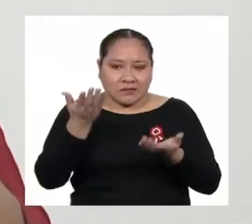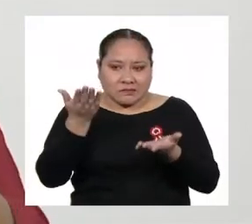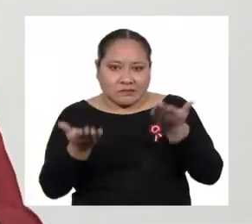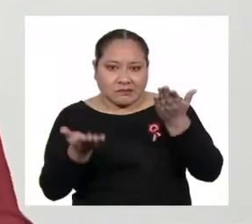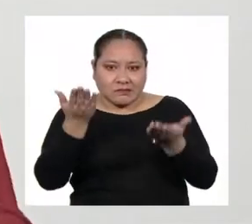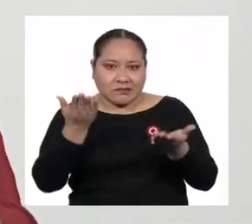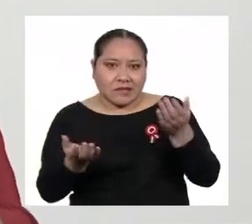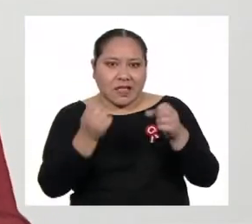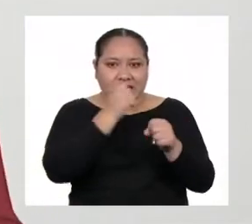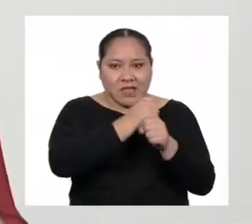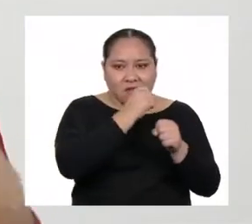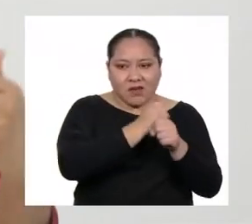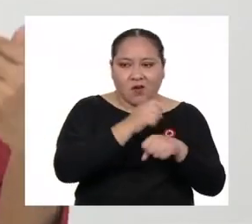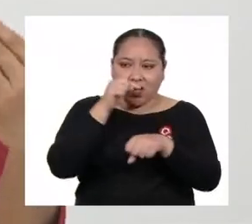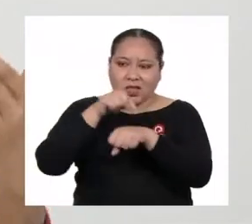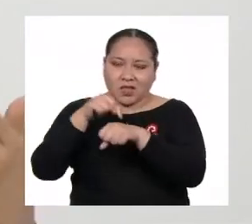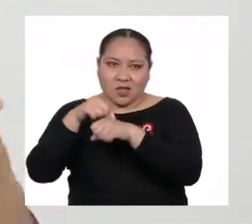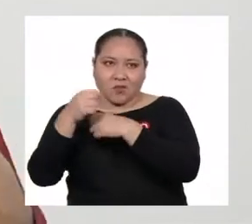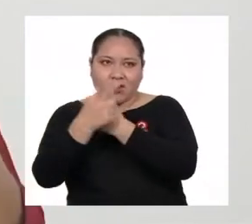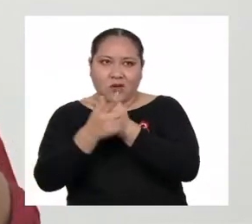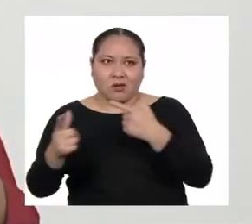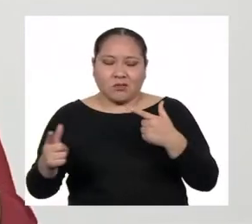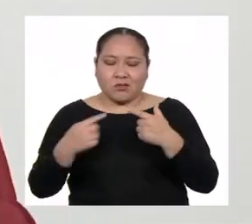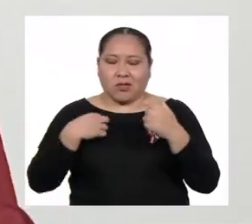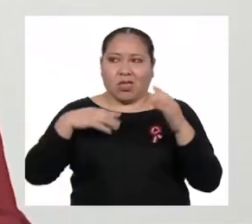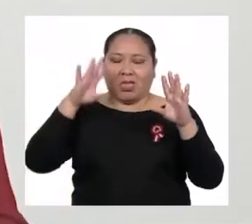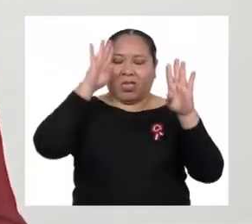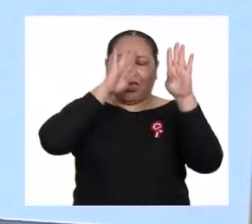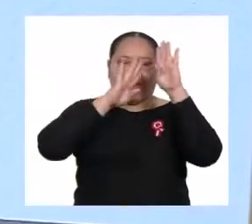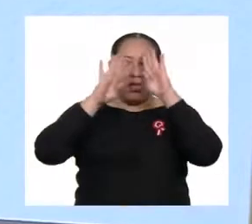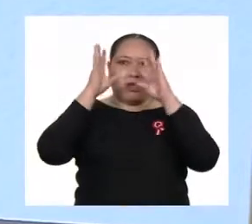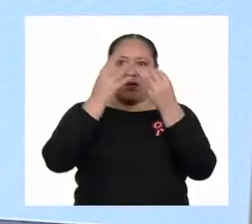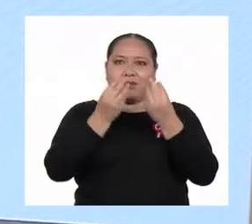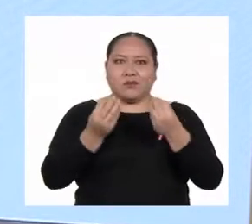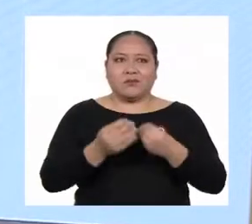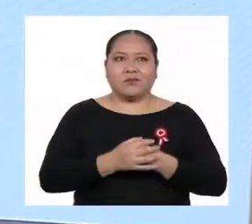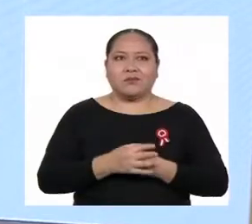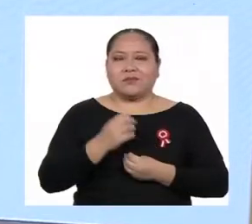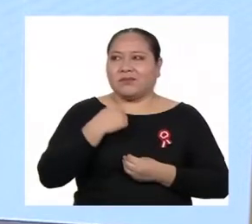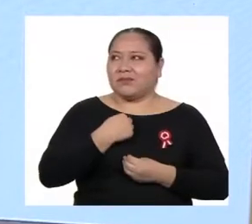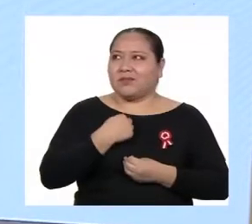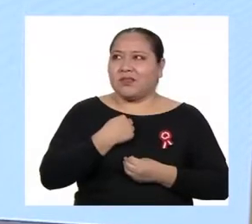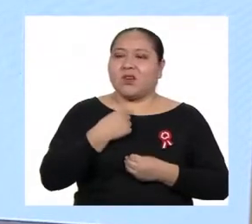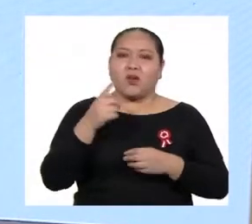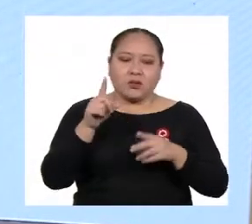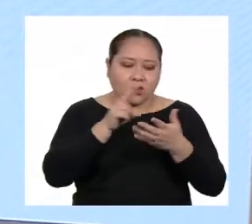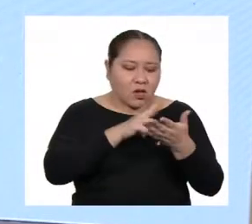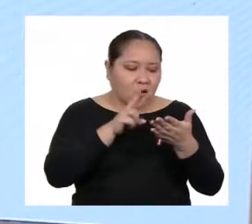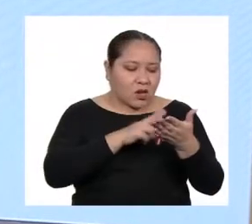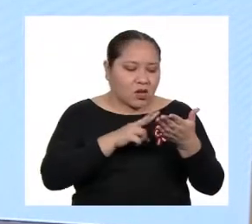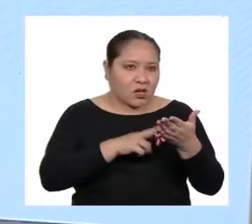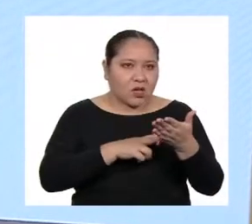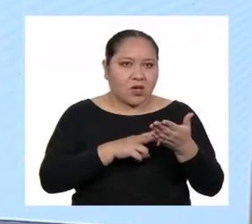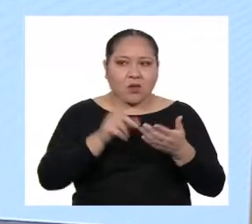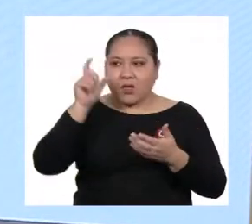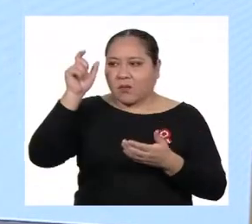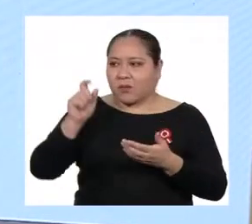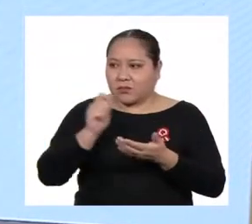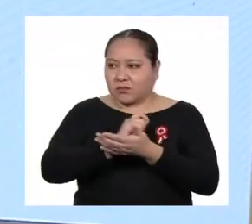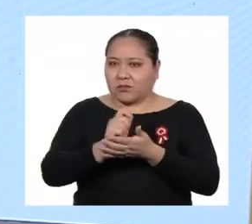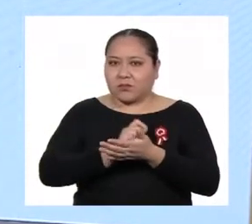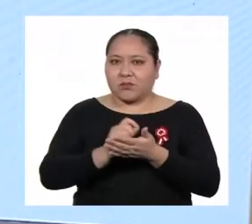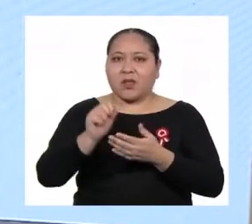tiempo libre. Si no, uno se estresa demasiado. Yo justo he estado leyendo a un autor. Se